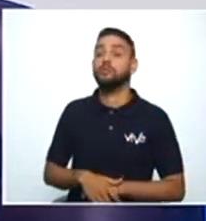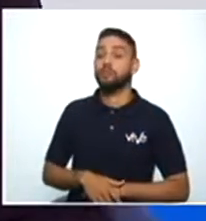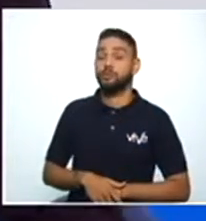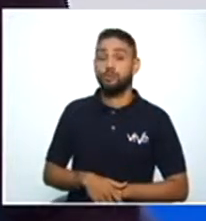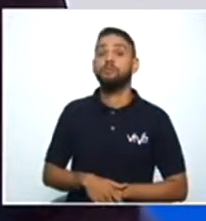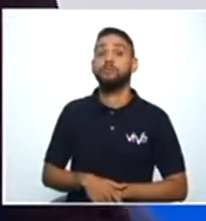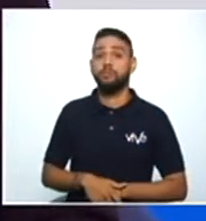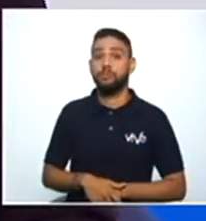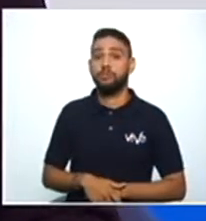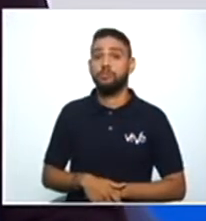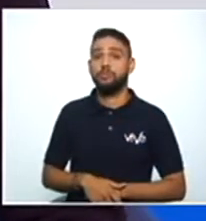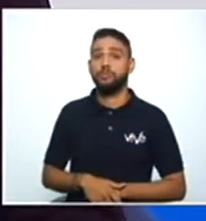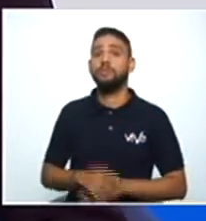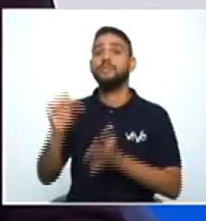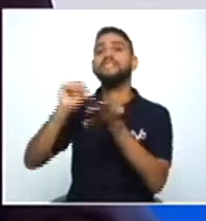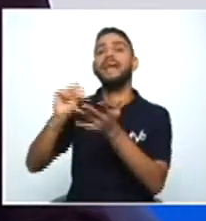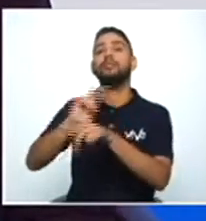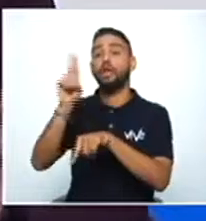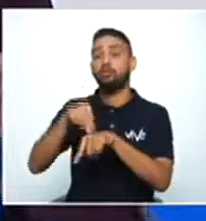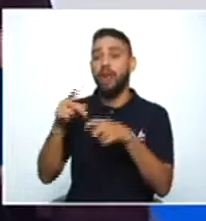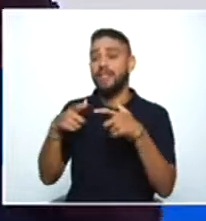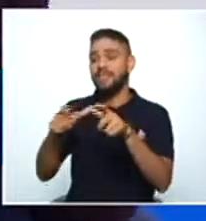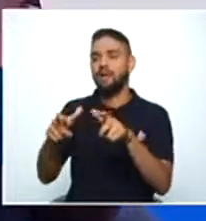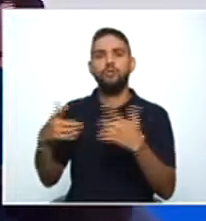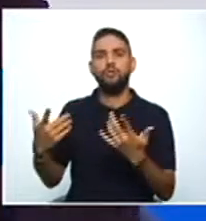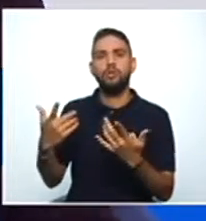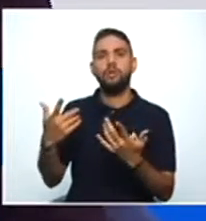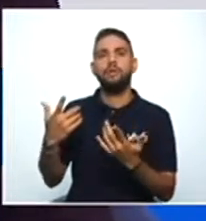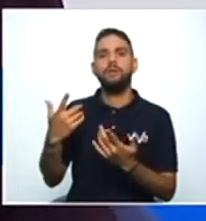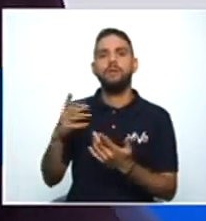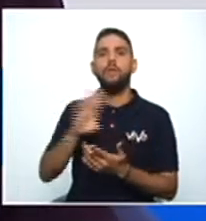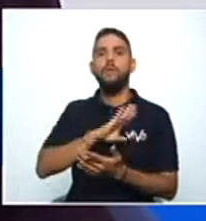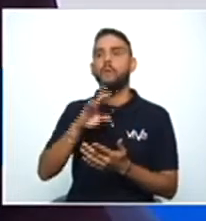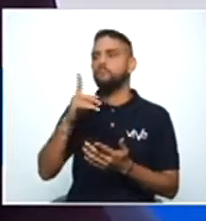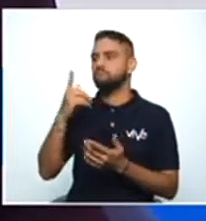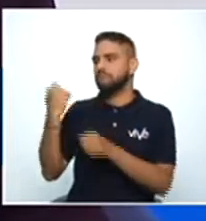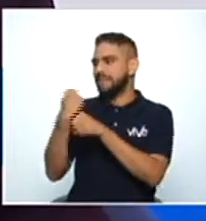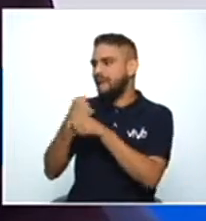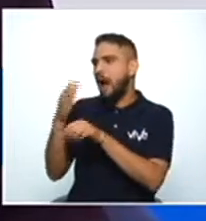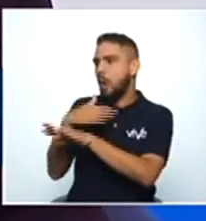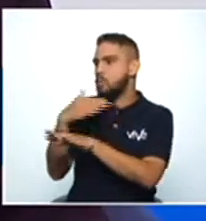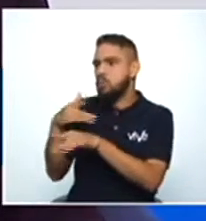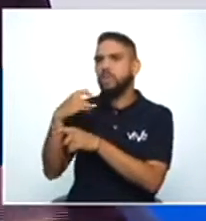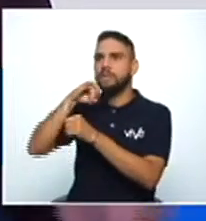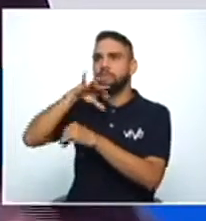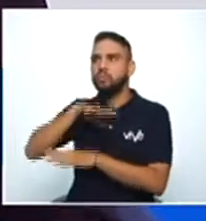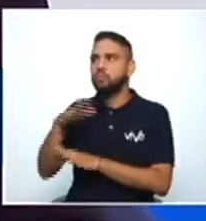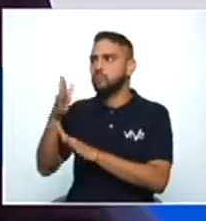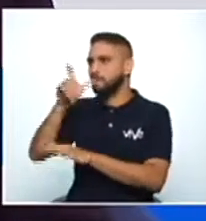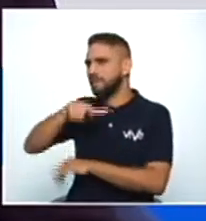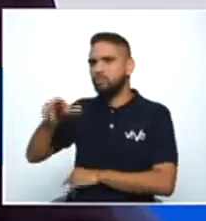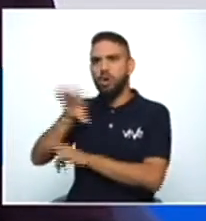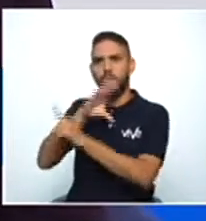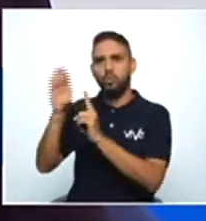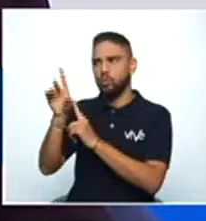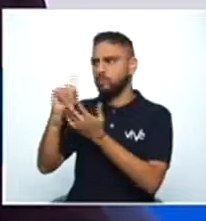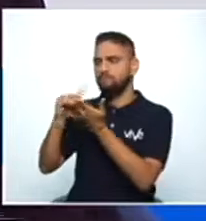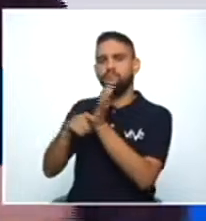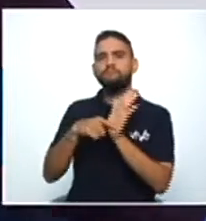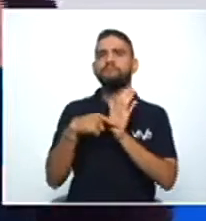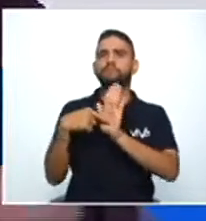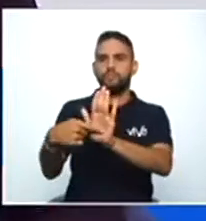en efecto el centro nacional del disco lo que procura es visibilizar el trabajo musical de nuestros artistas venezolanos y en